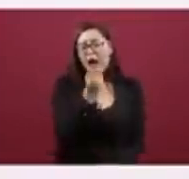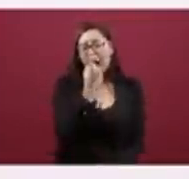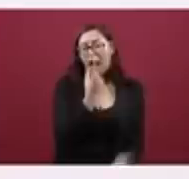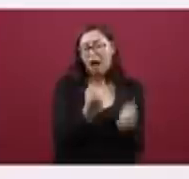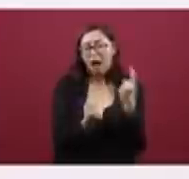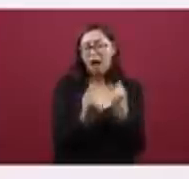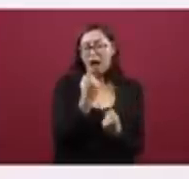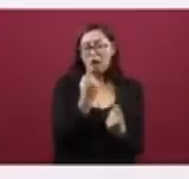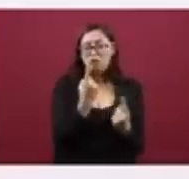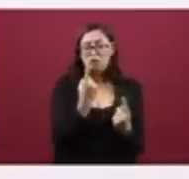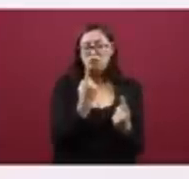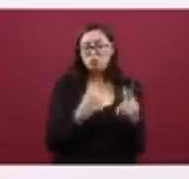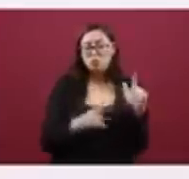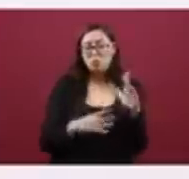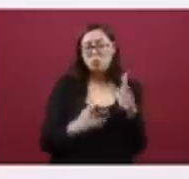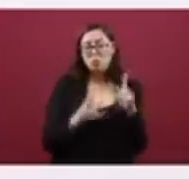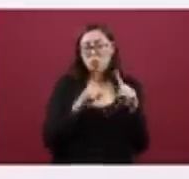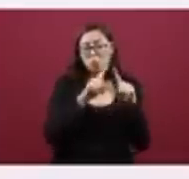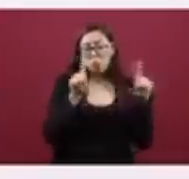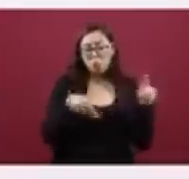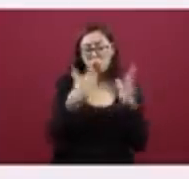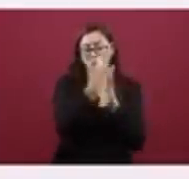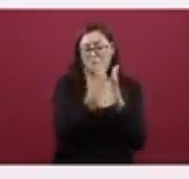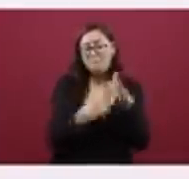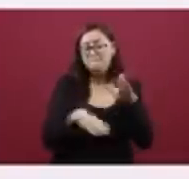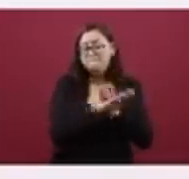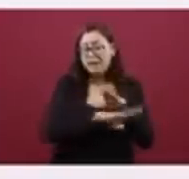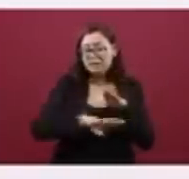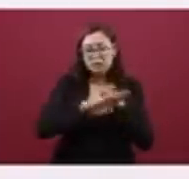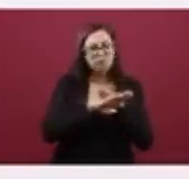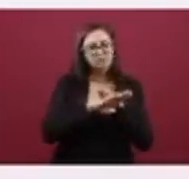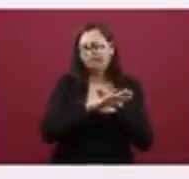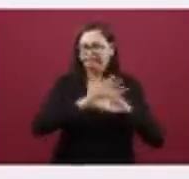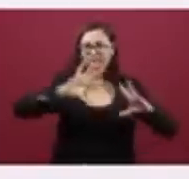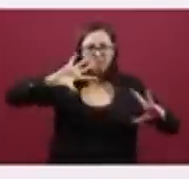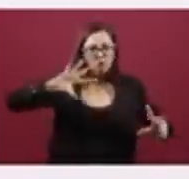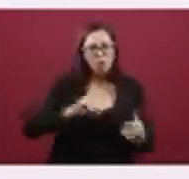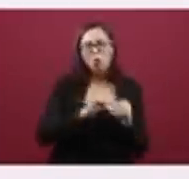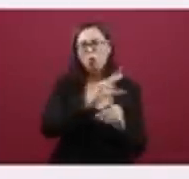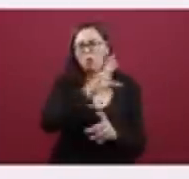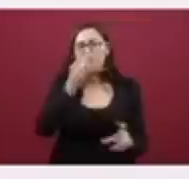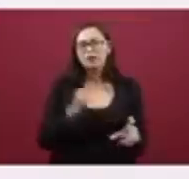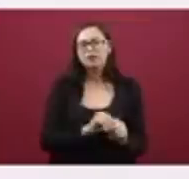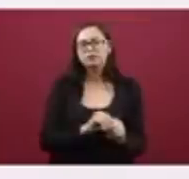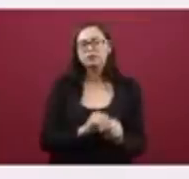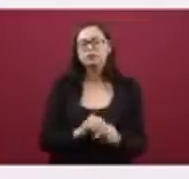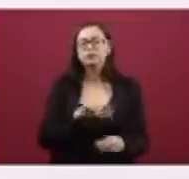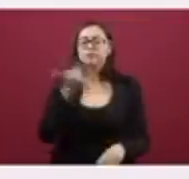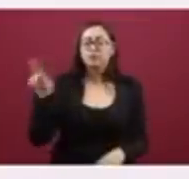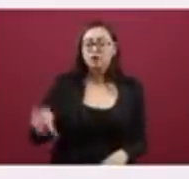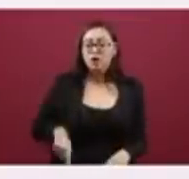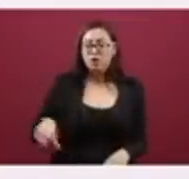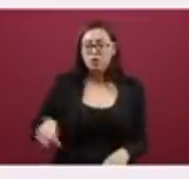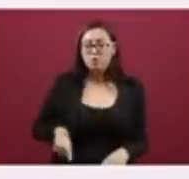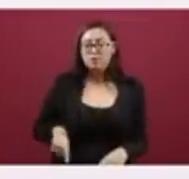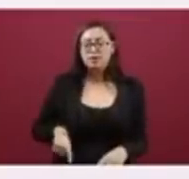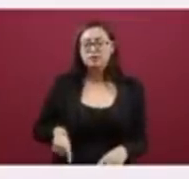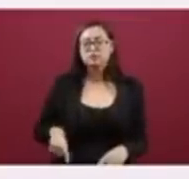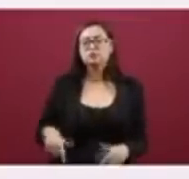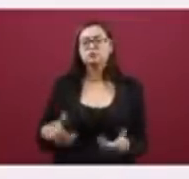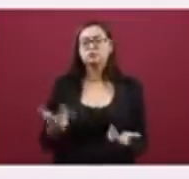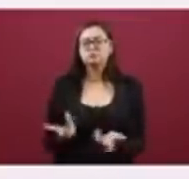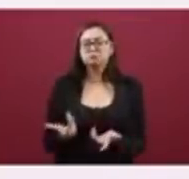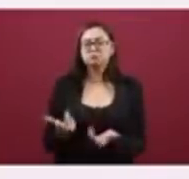él denominado cuadro básico el gobierno en su conjunto compró